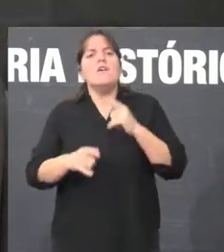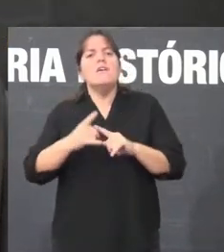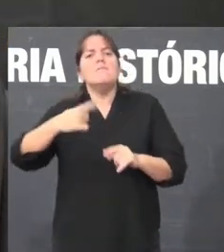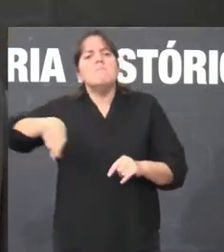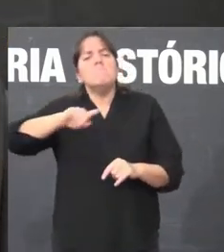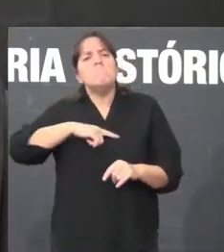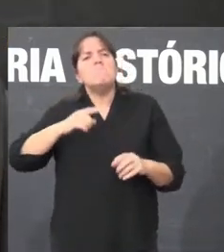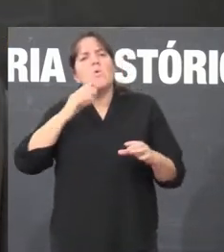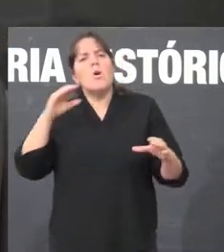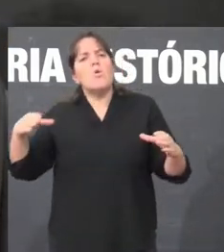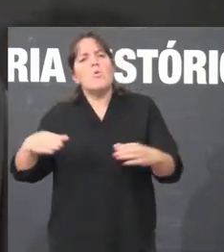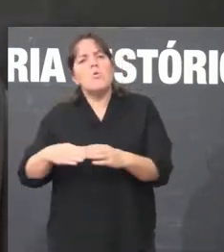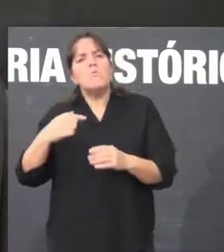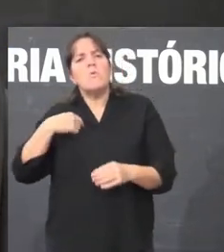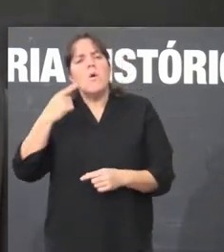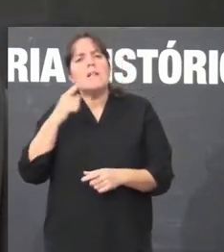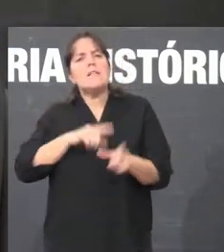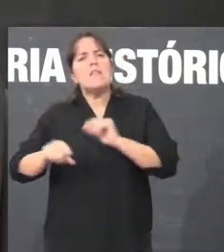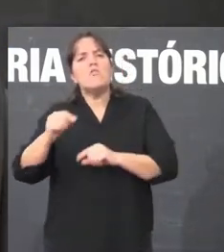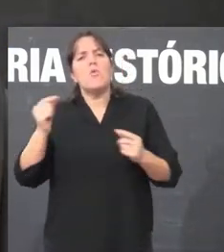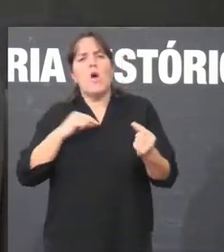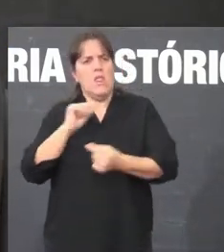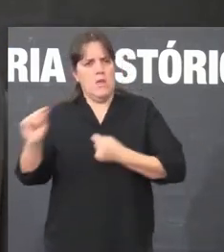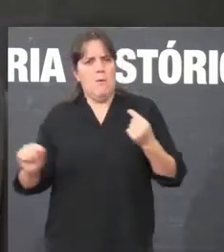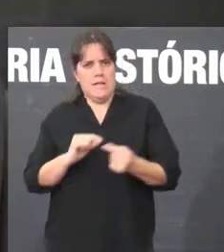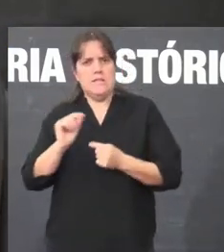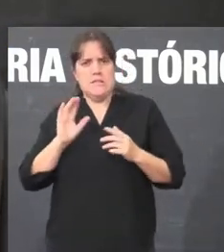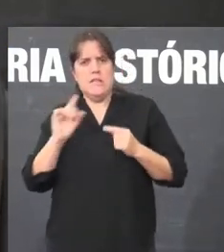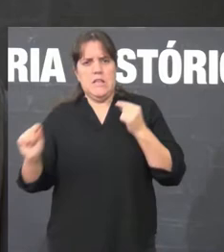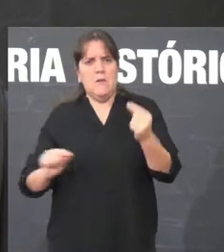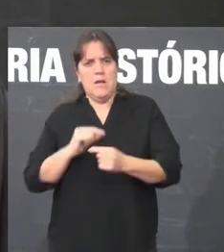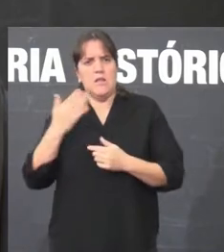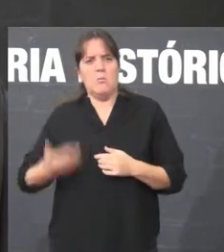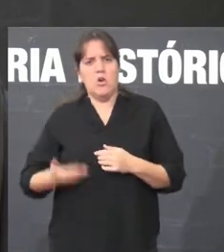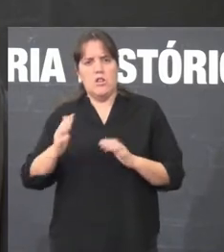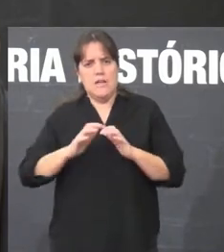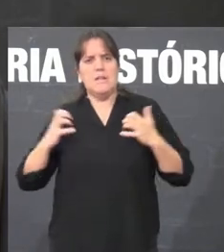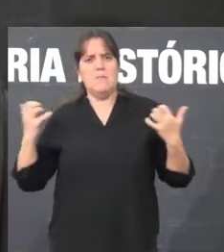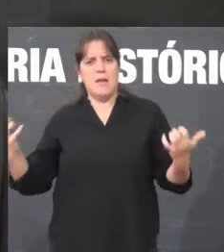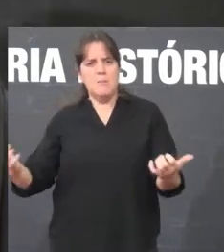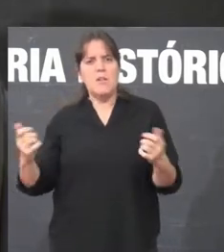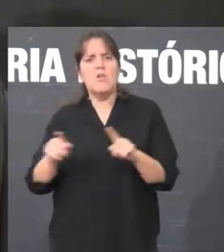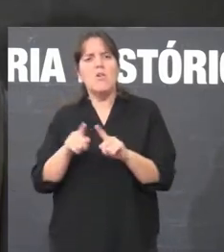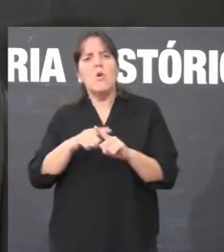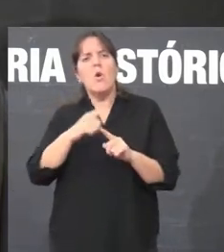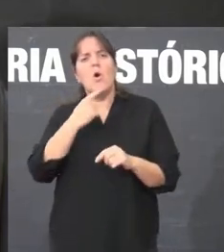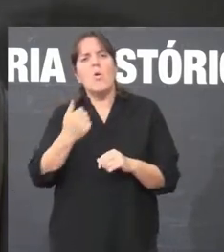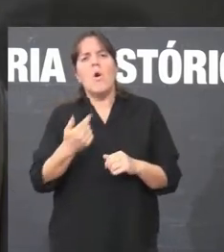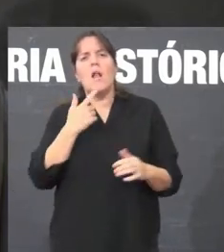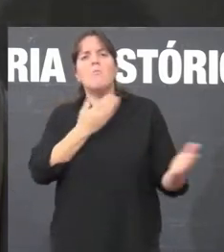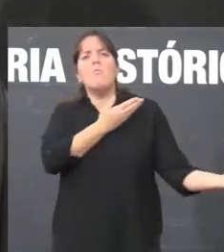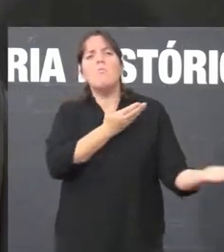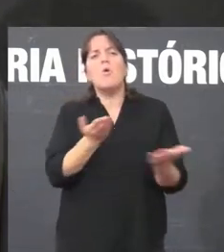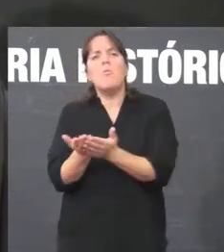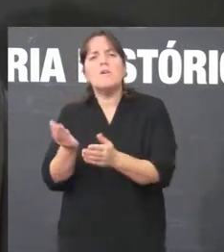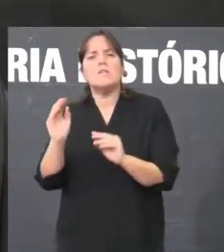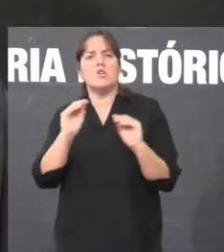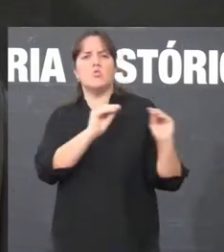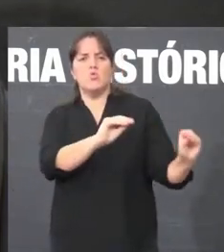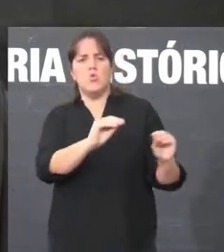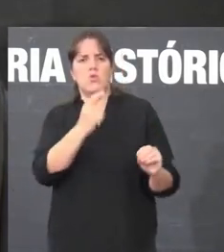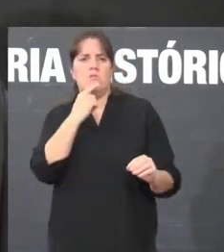Nos tuvemos un debate moi grande dentro do grupo parlamentario, como enfrontar esa iniciativa do Partido Popular que, ademais,